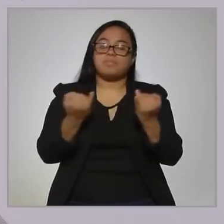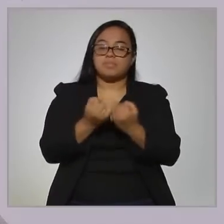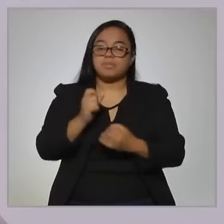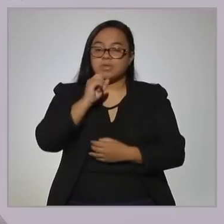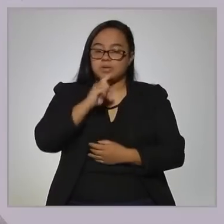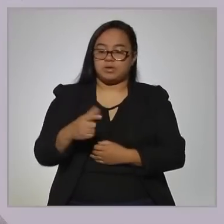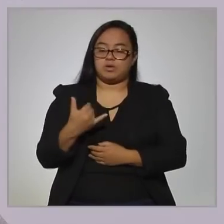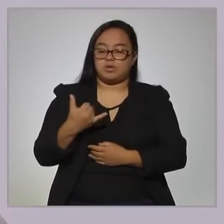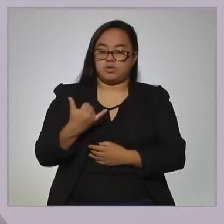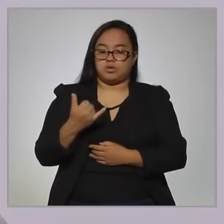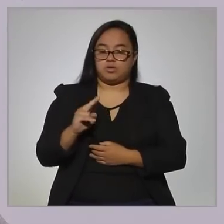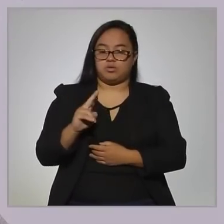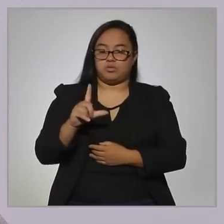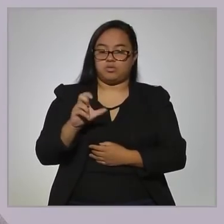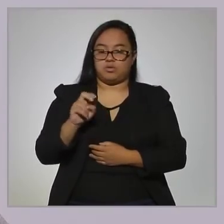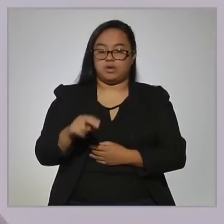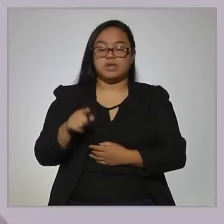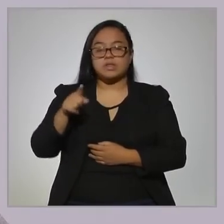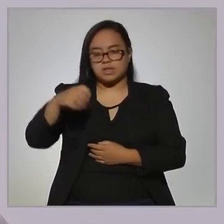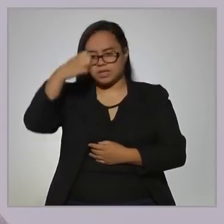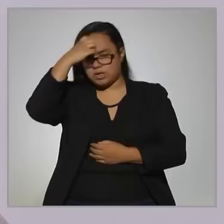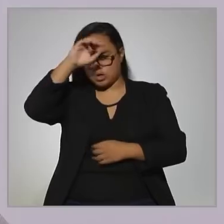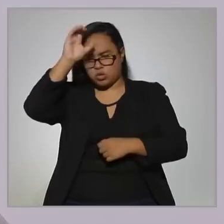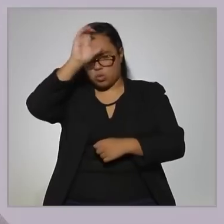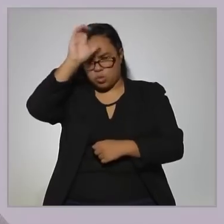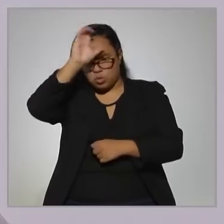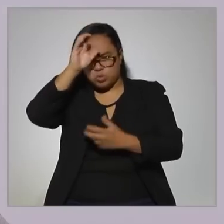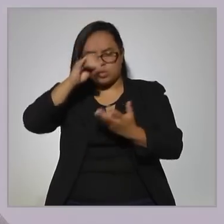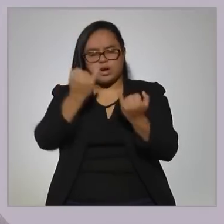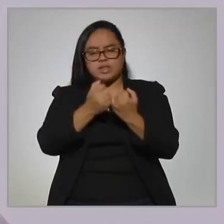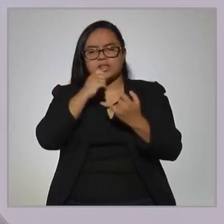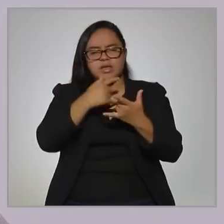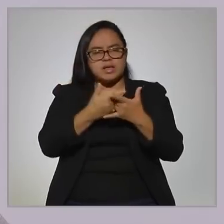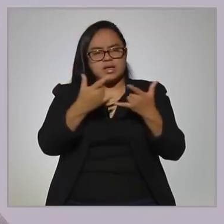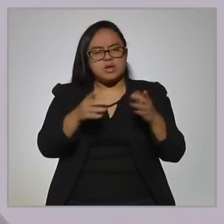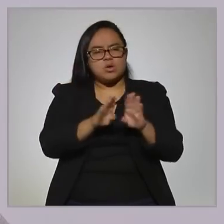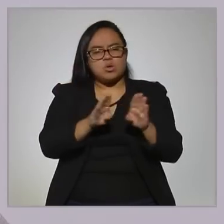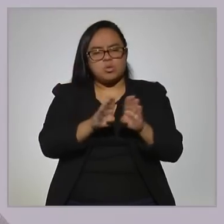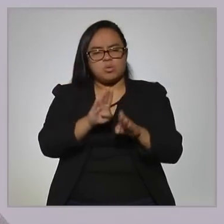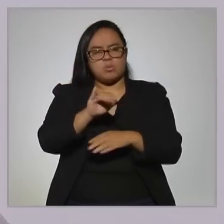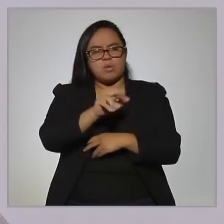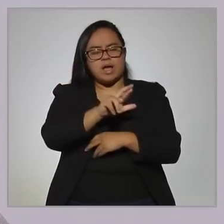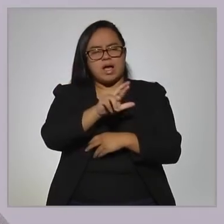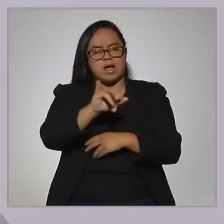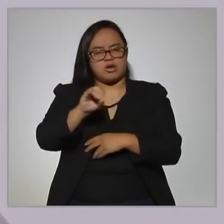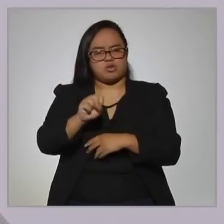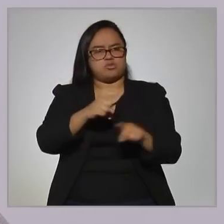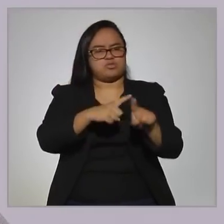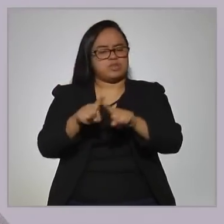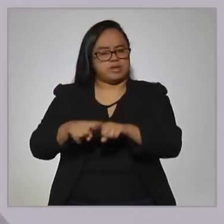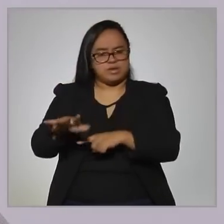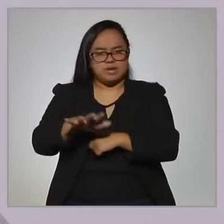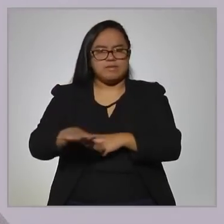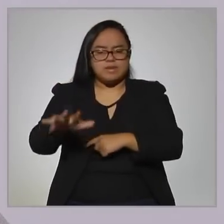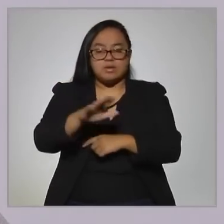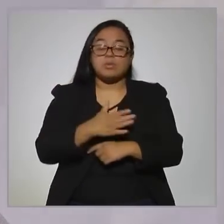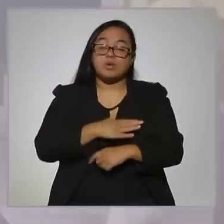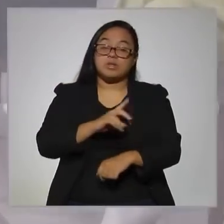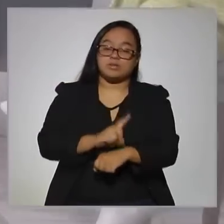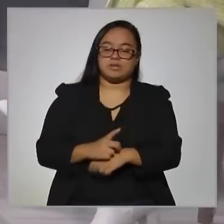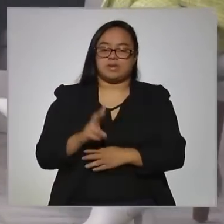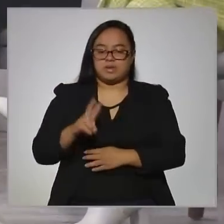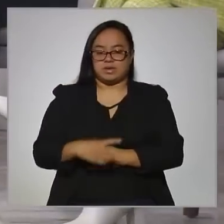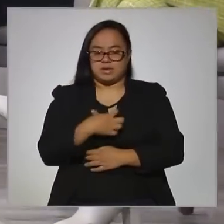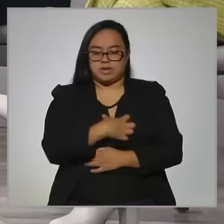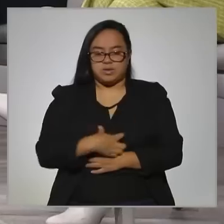también Yulén Ladrón de Guevara, ella es gestora cultural y cronista de mercados de barrio. Yulén, ¿qué tal? Qué alegría, ¿eh? Buenos días, pues muy